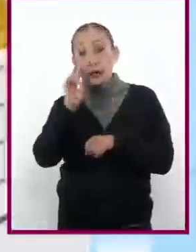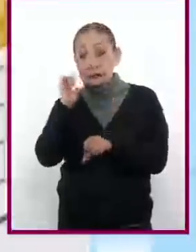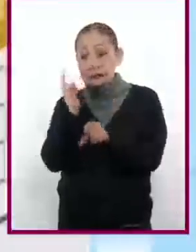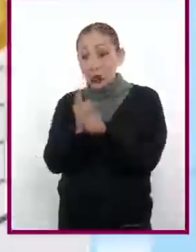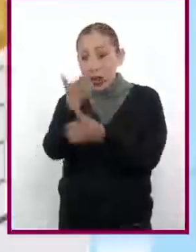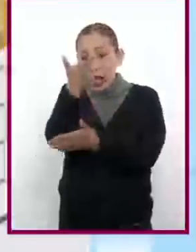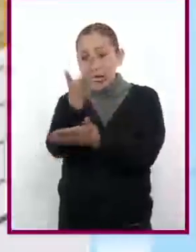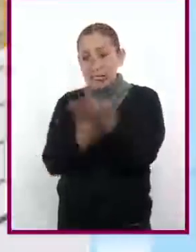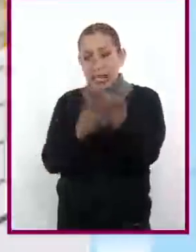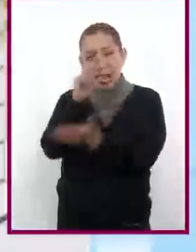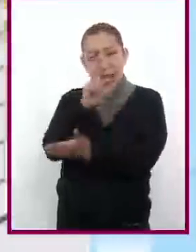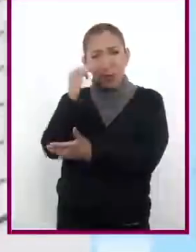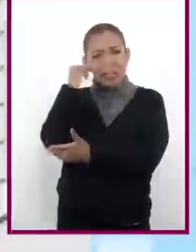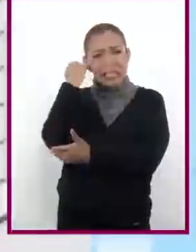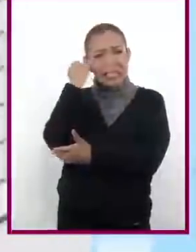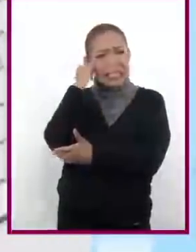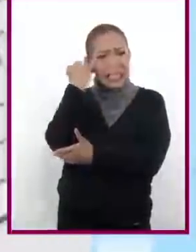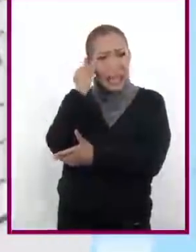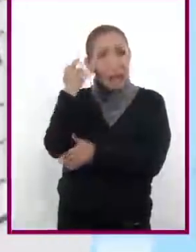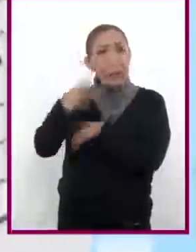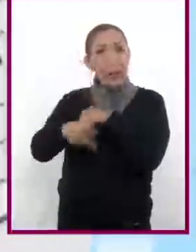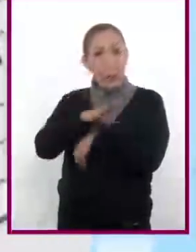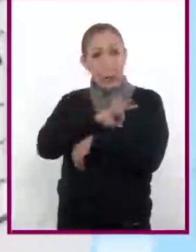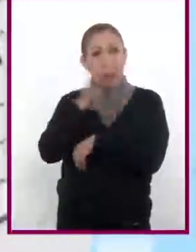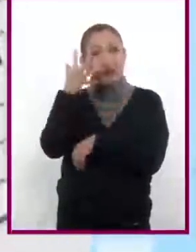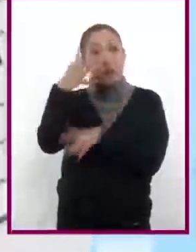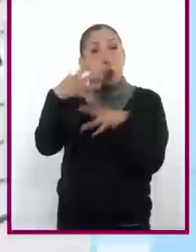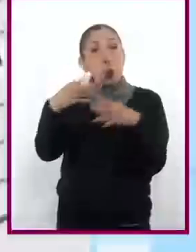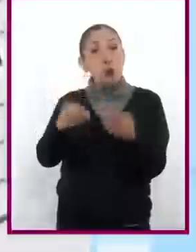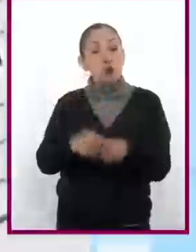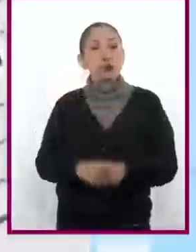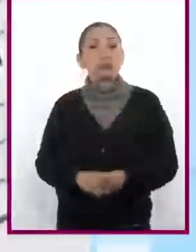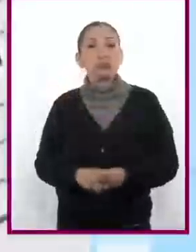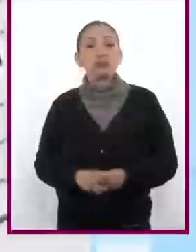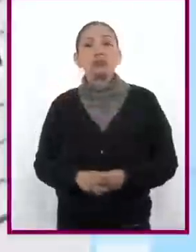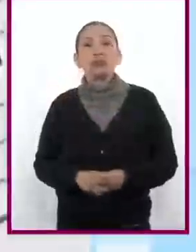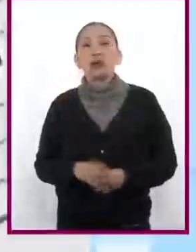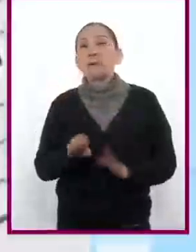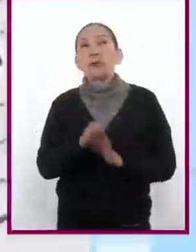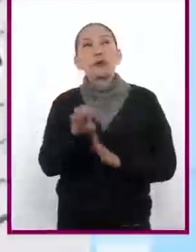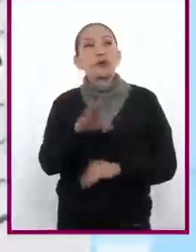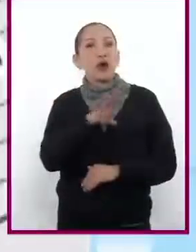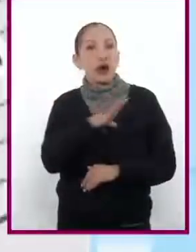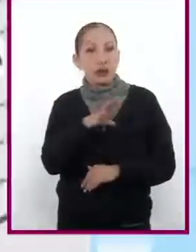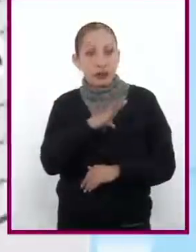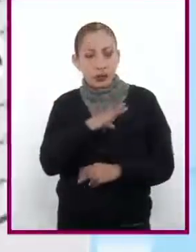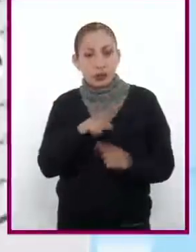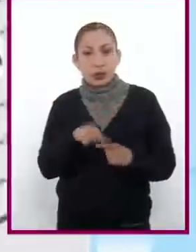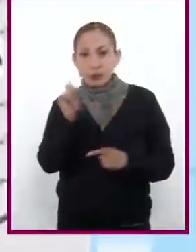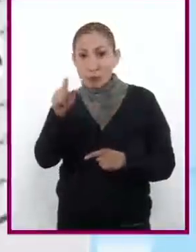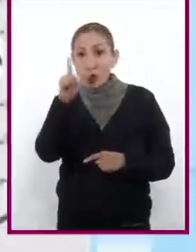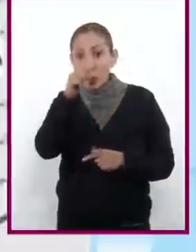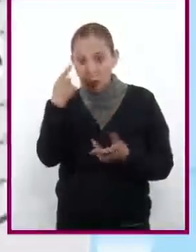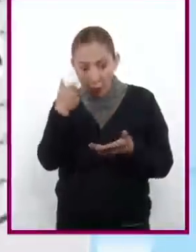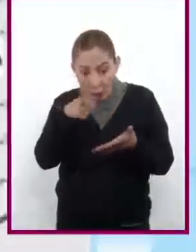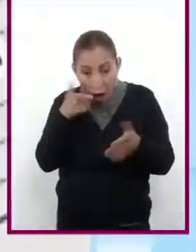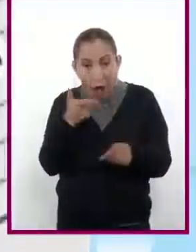una lista de lenguas indígenas en peligro de desaparecer, entre las que se encuentra dicha